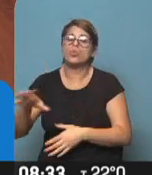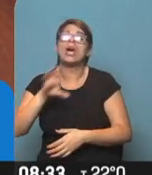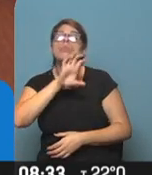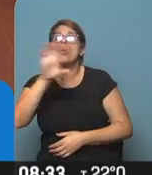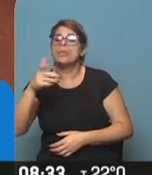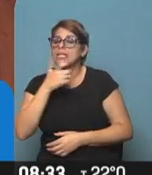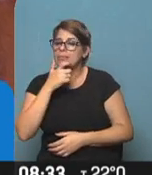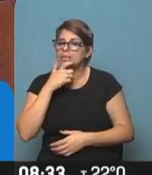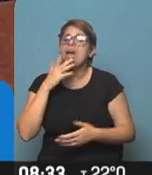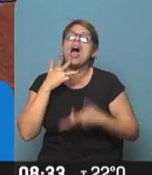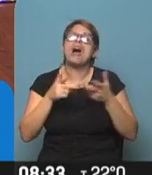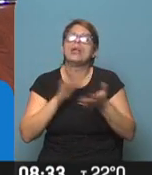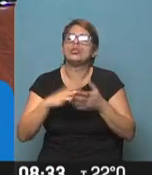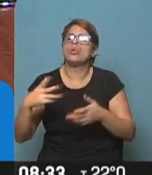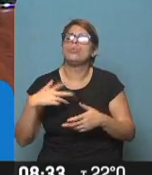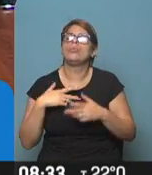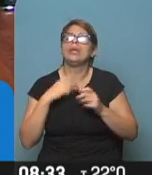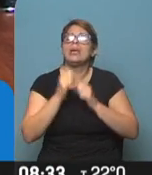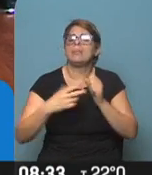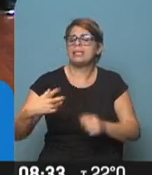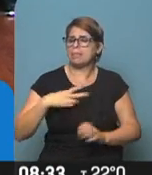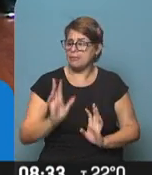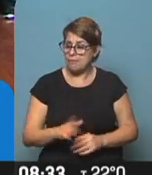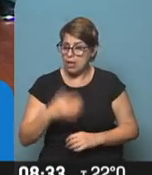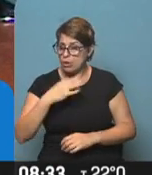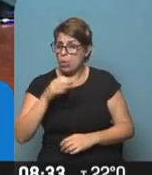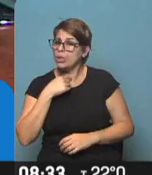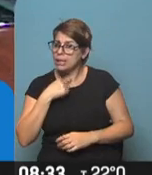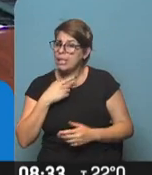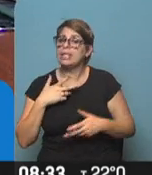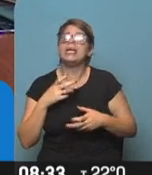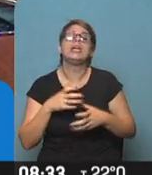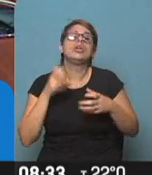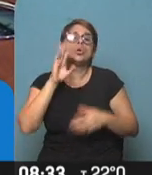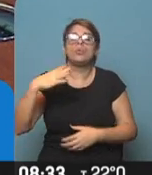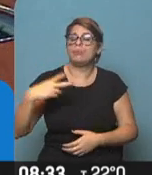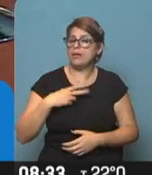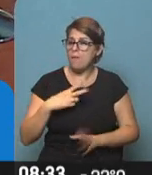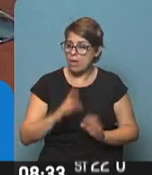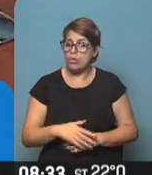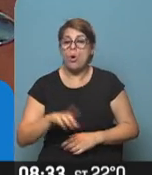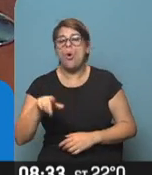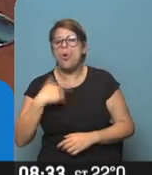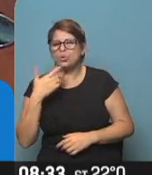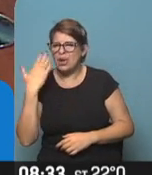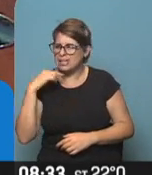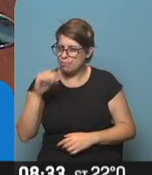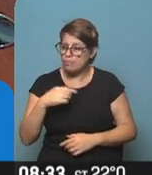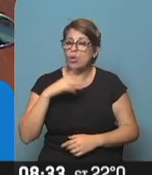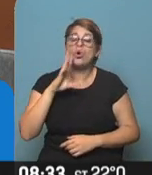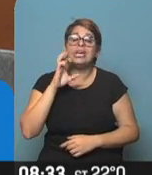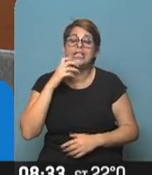mendoza hablamos de privatizaciones o intentos anteriores y el más cercano si se quiere y que terminó envuelto en escándalo y